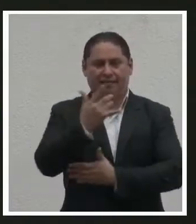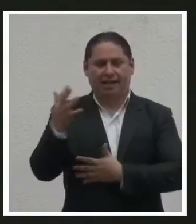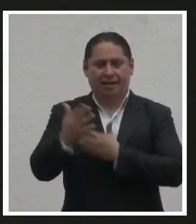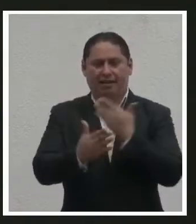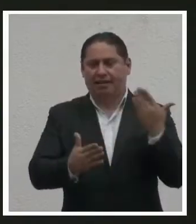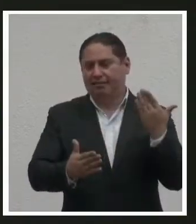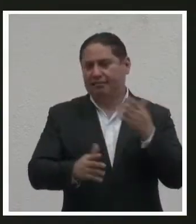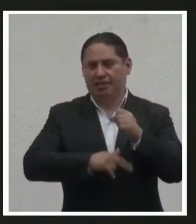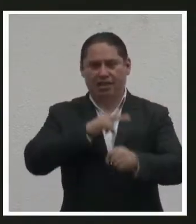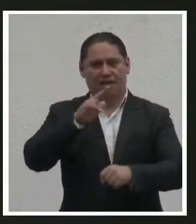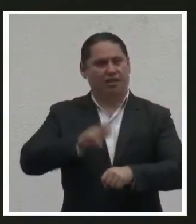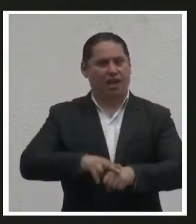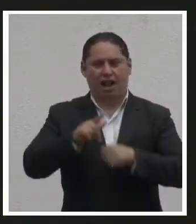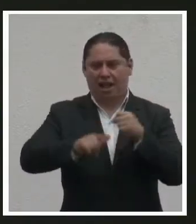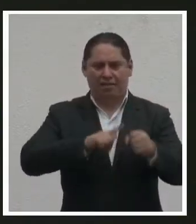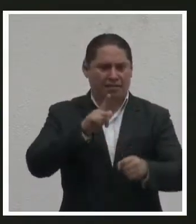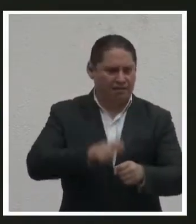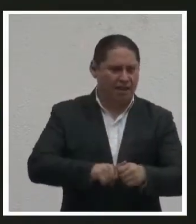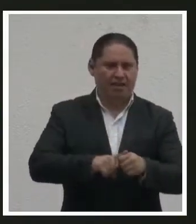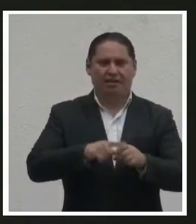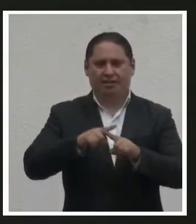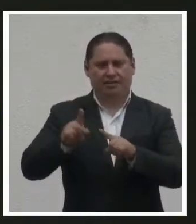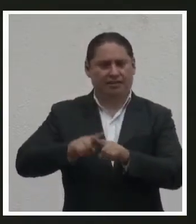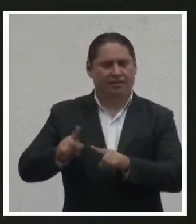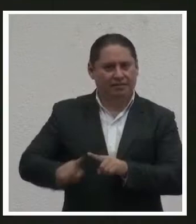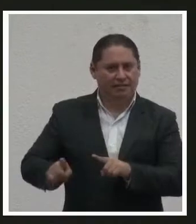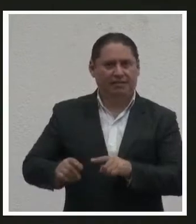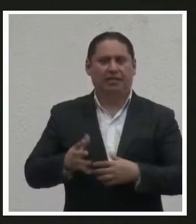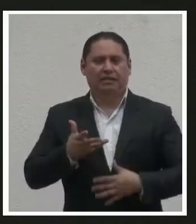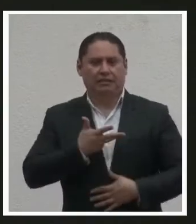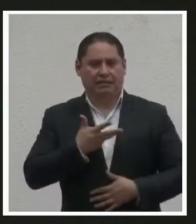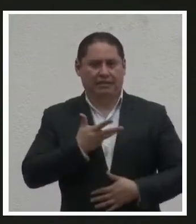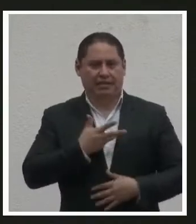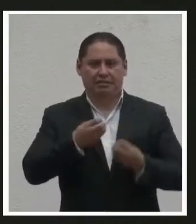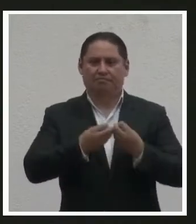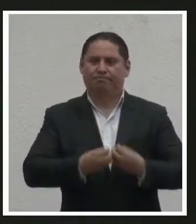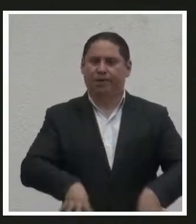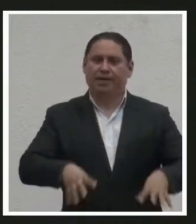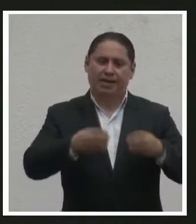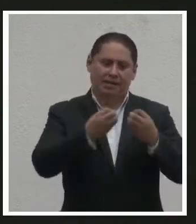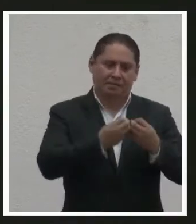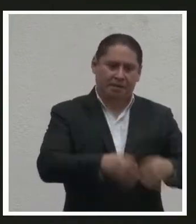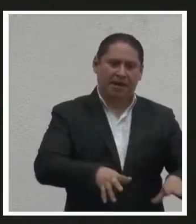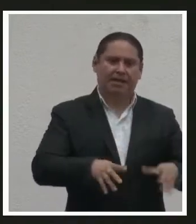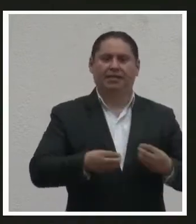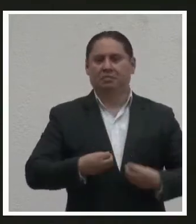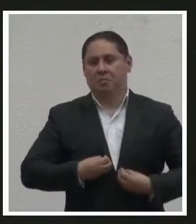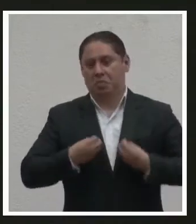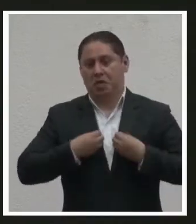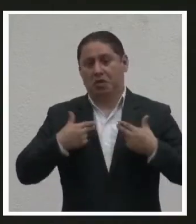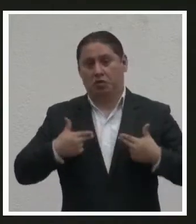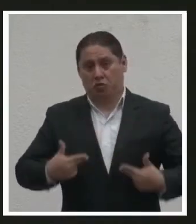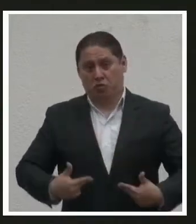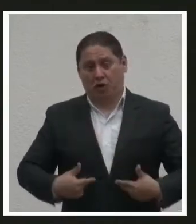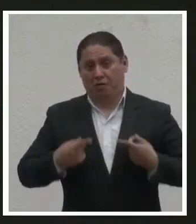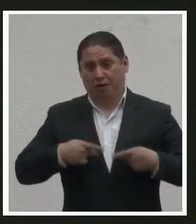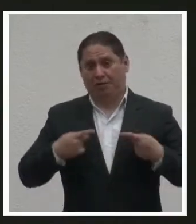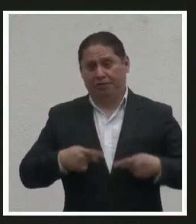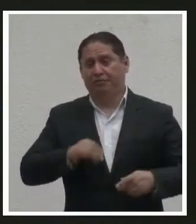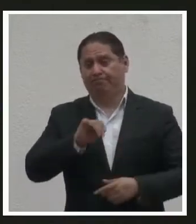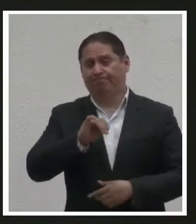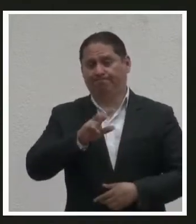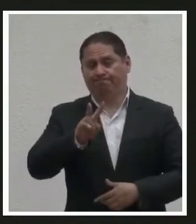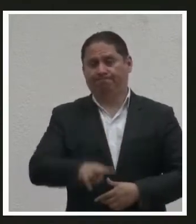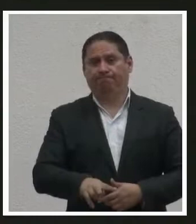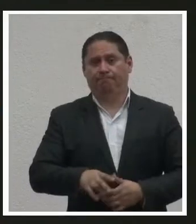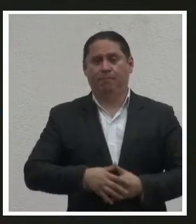todas sus especies e inclusive provocan pérdidas en vidas humanas. El índice de incendios